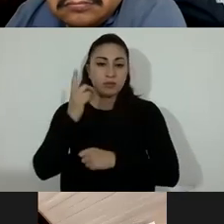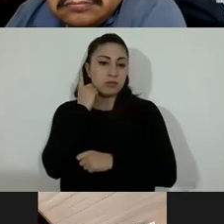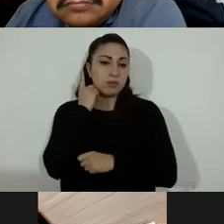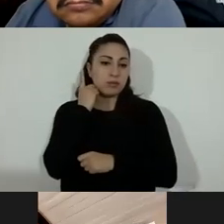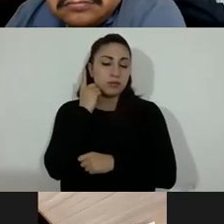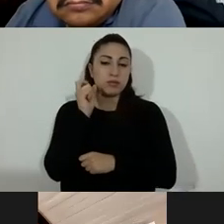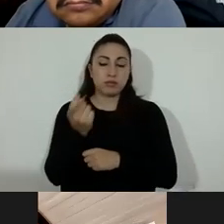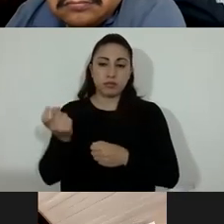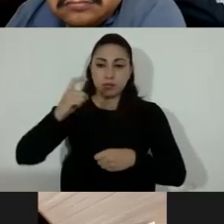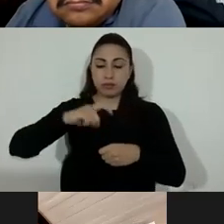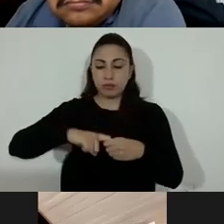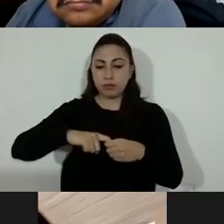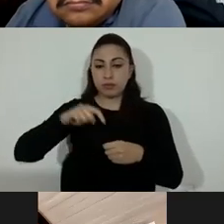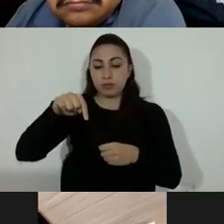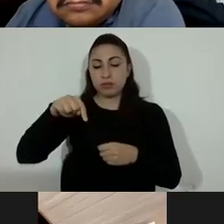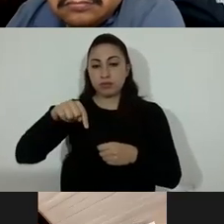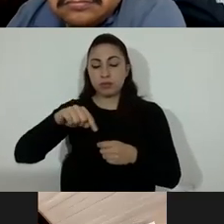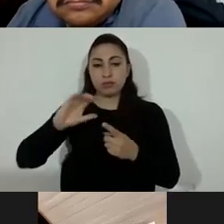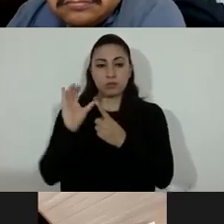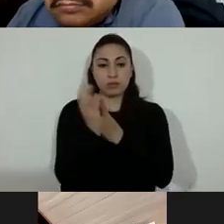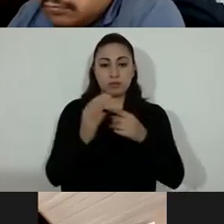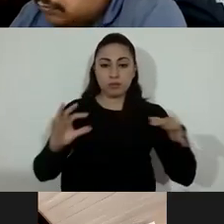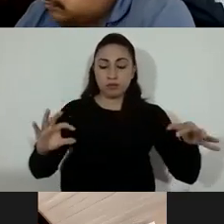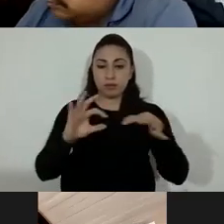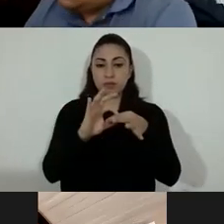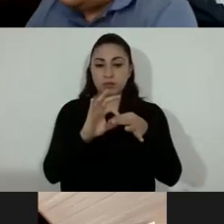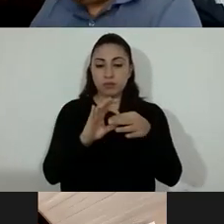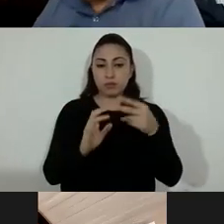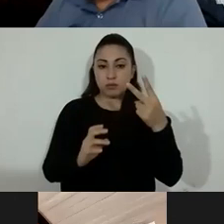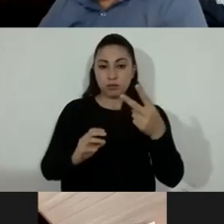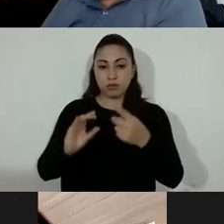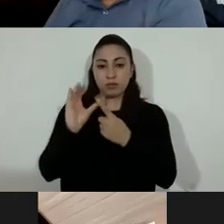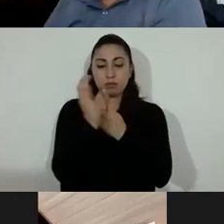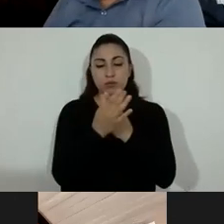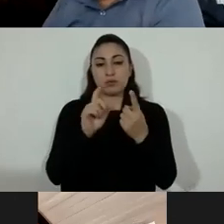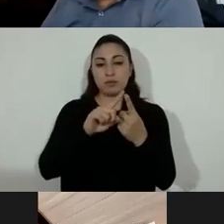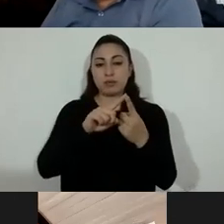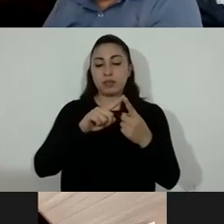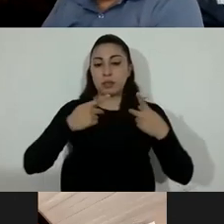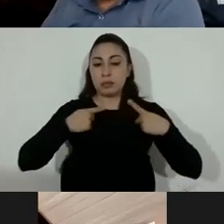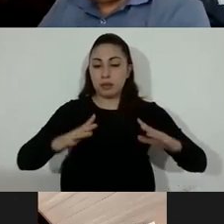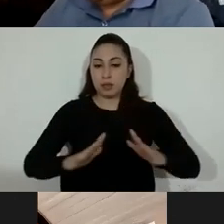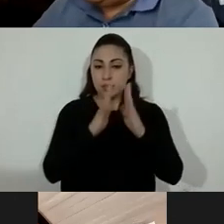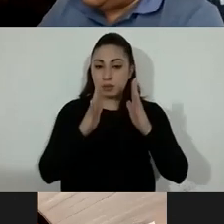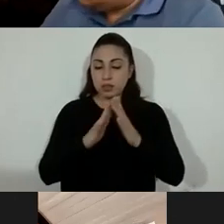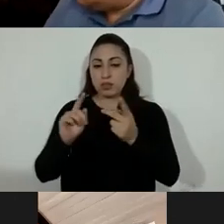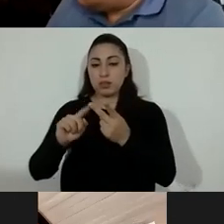integran estas comisiones unidas de participación y presupuesto y cuenta